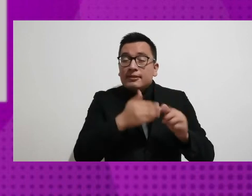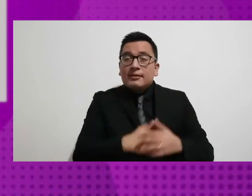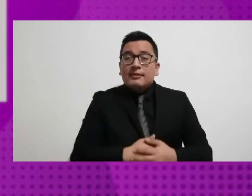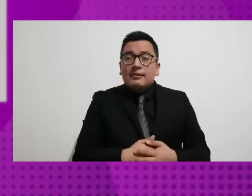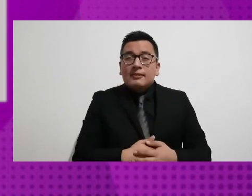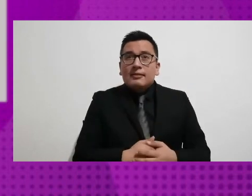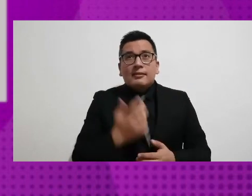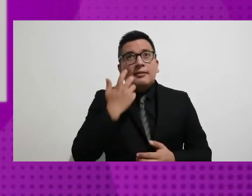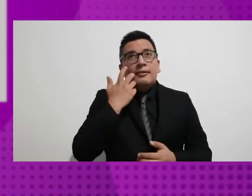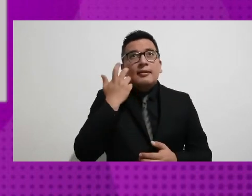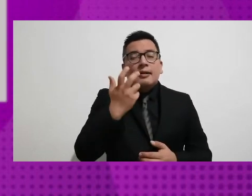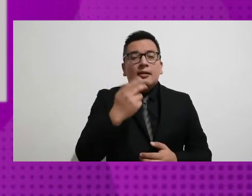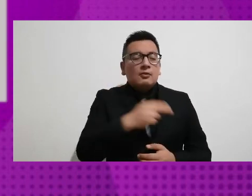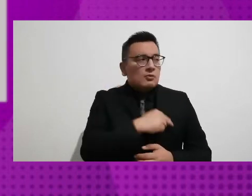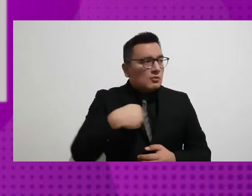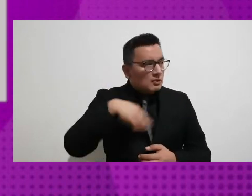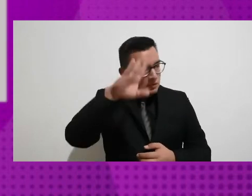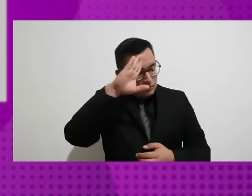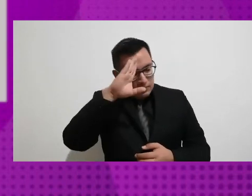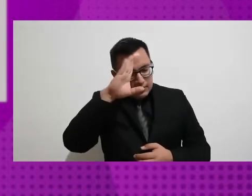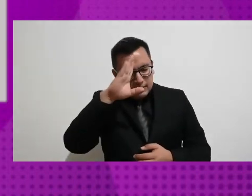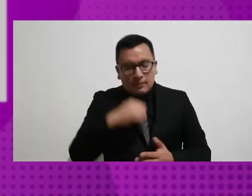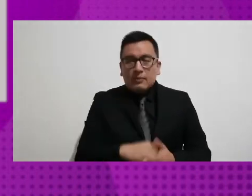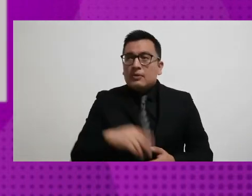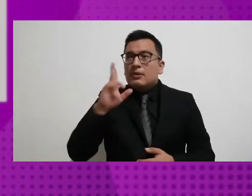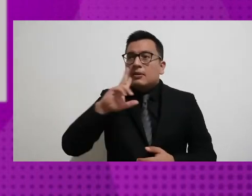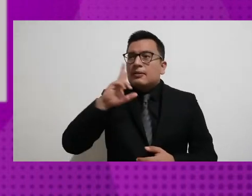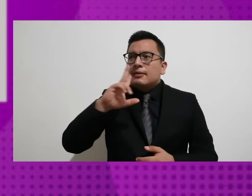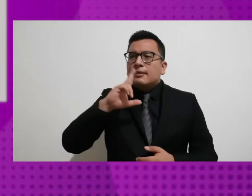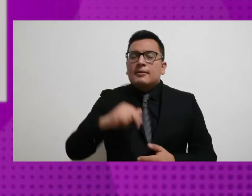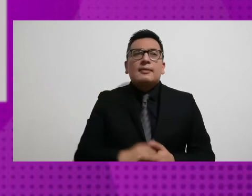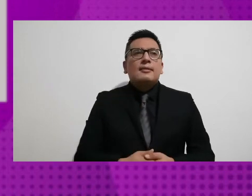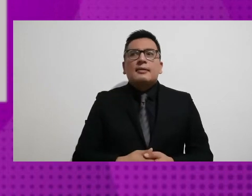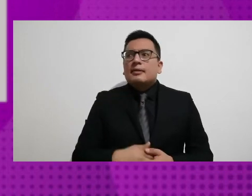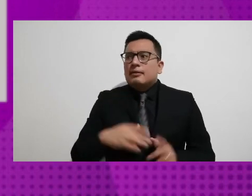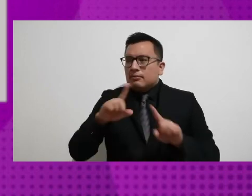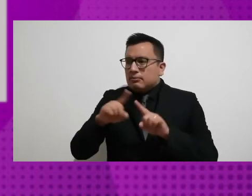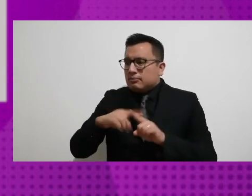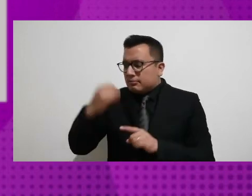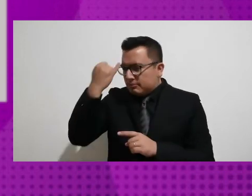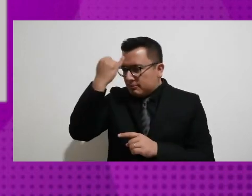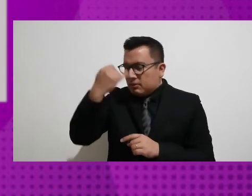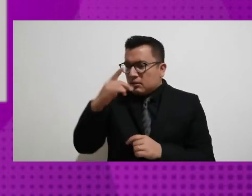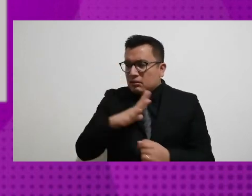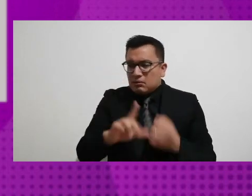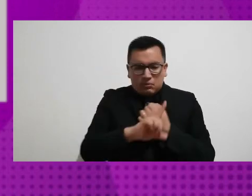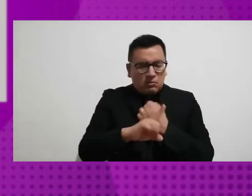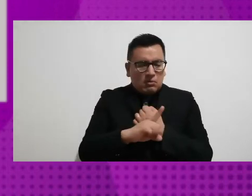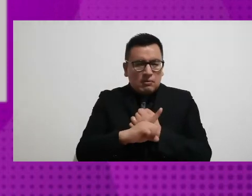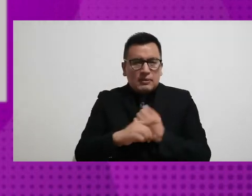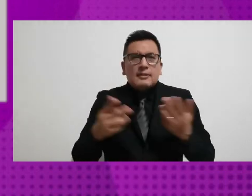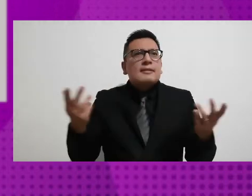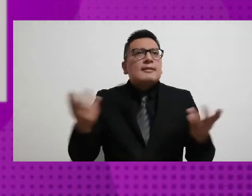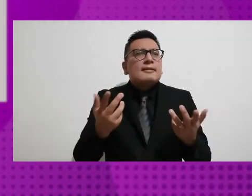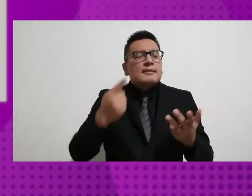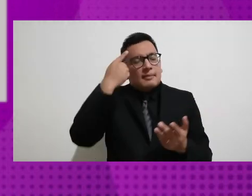este texto, como los de su tipo, es convocar a la reflexión desde un enfoque interdisciplinario de las